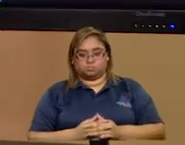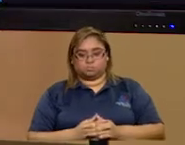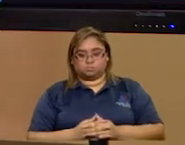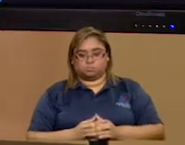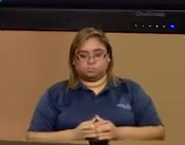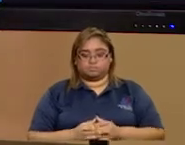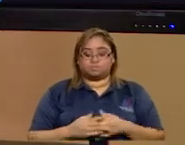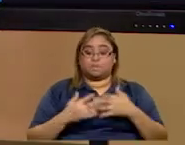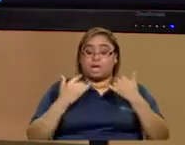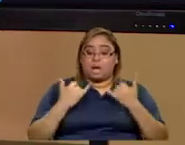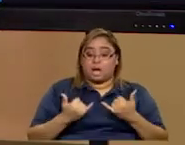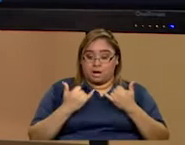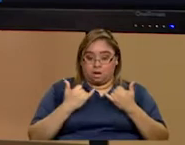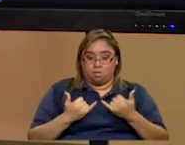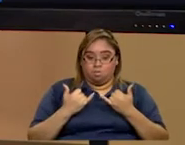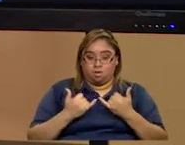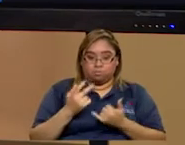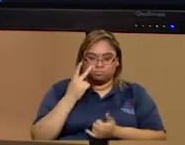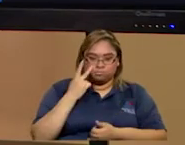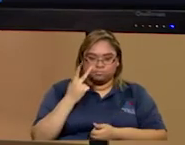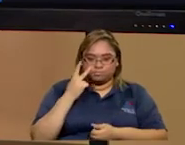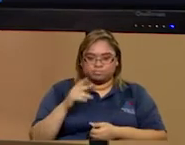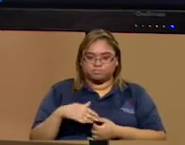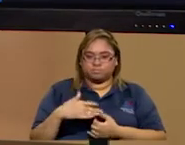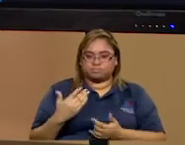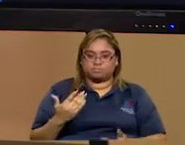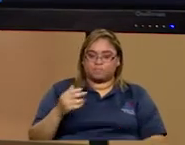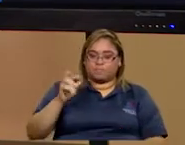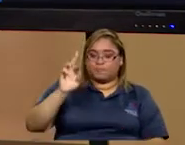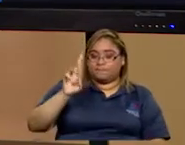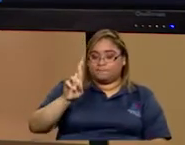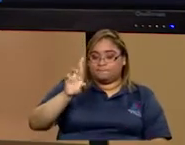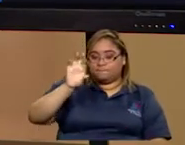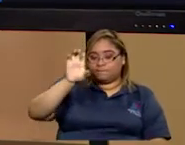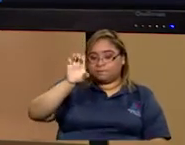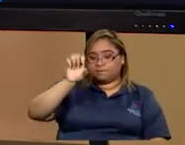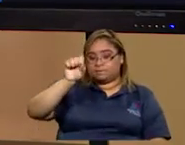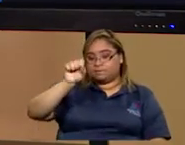Ahora aquí vamos a ver lo que son las resistencias SMT,